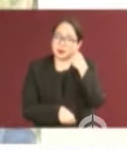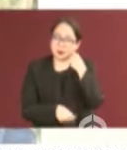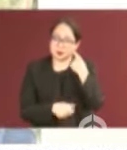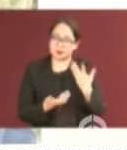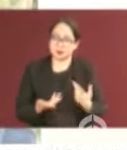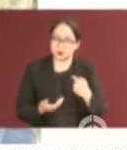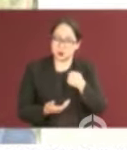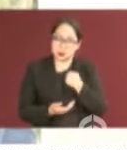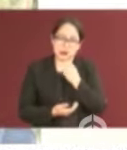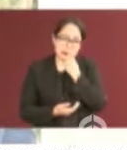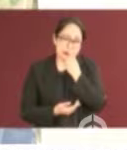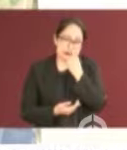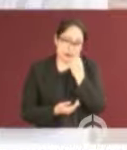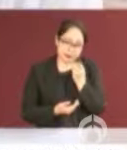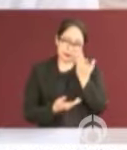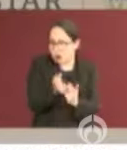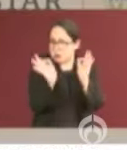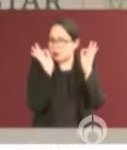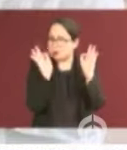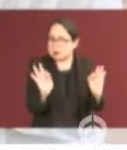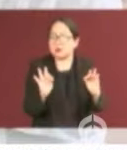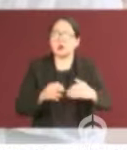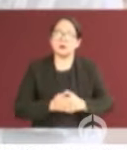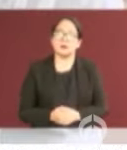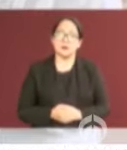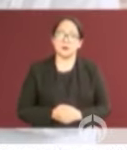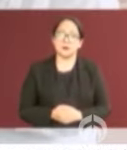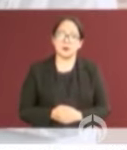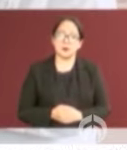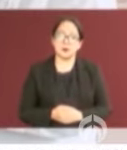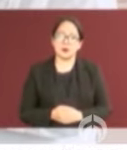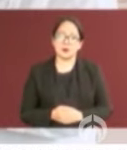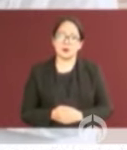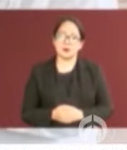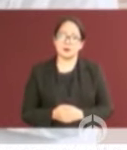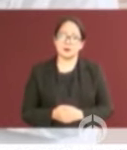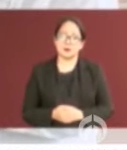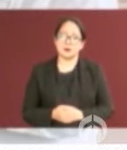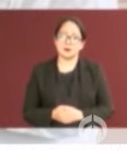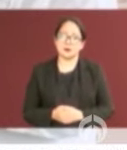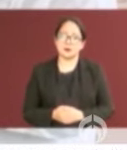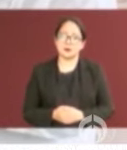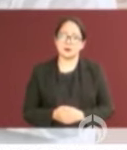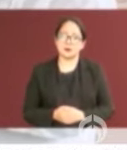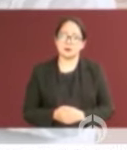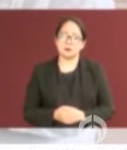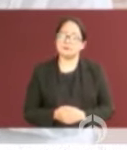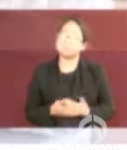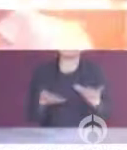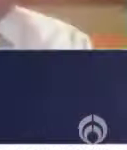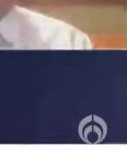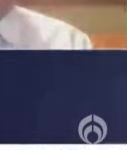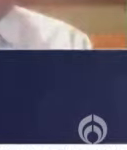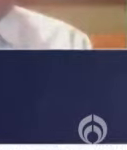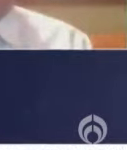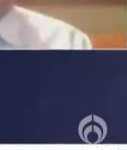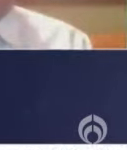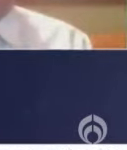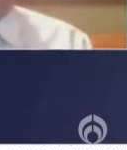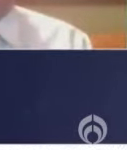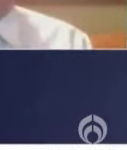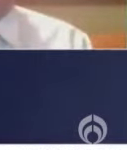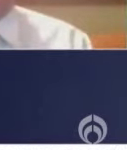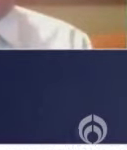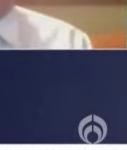sea reformada a contentillo del titular del Poder Ejecutivo. Pues muchas gracias, Alfonso. Gracias por tu comentario. Sí,